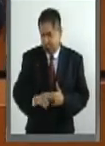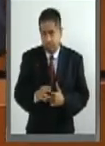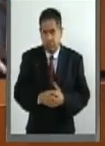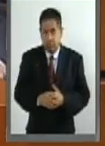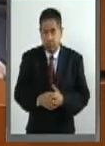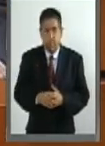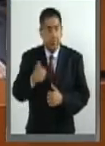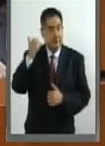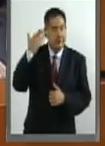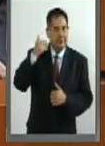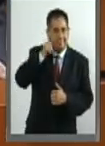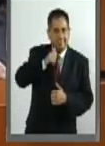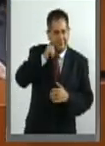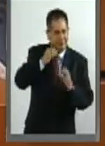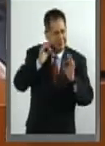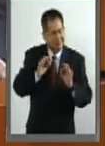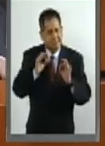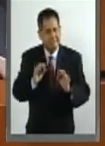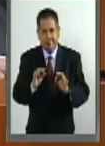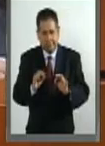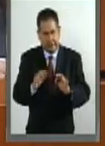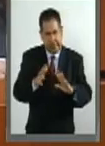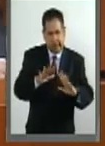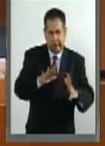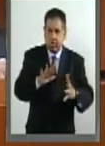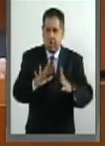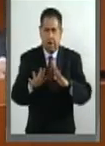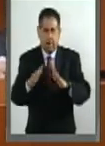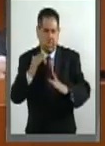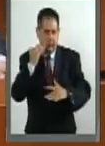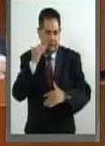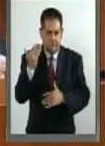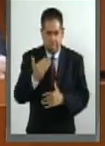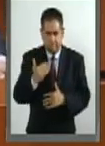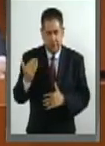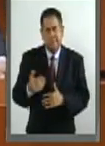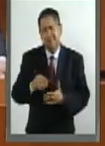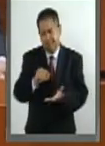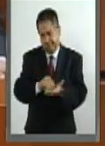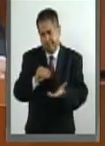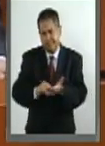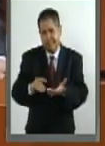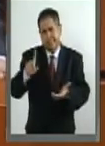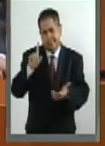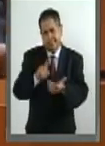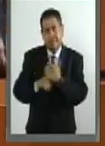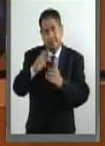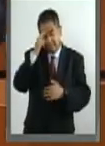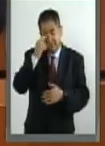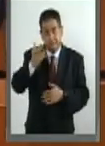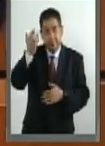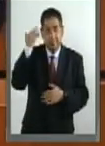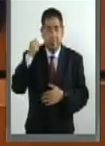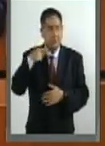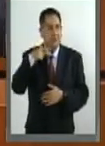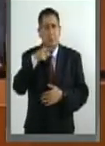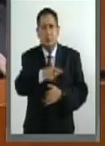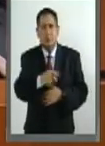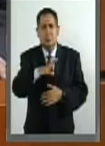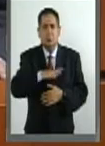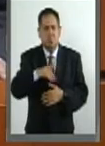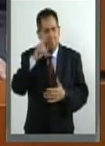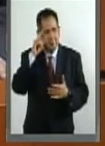tuvo. Desde luego que en México todavía padecemos las secuelas de cuando no tuvo credibilidad